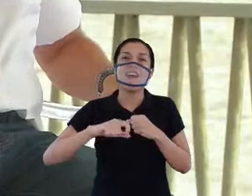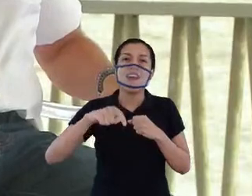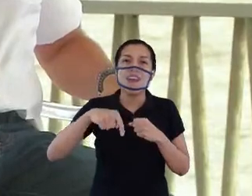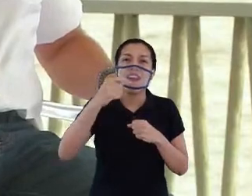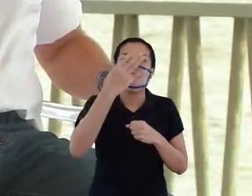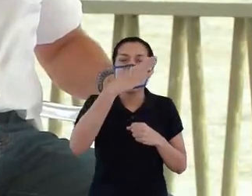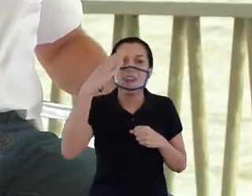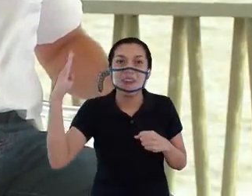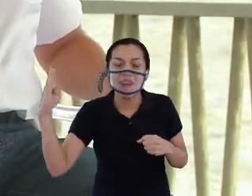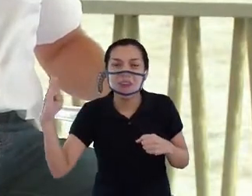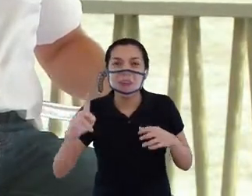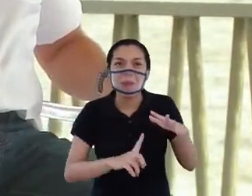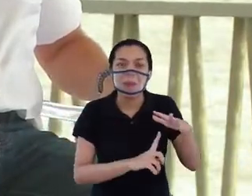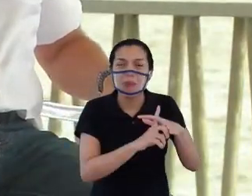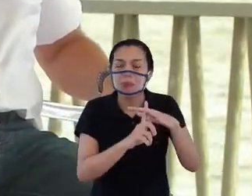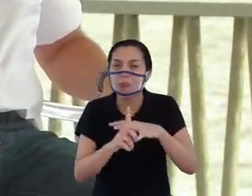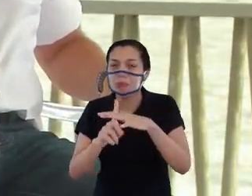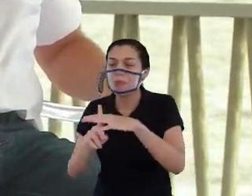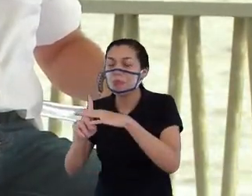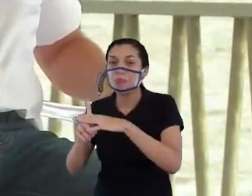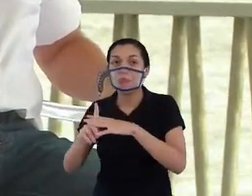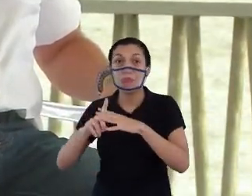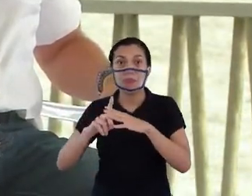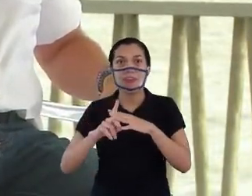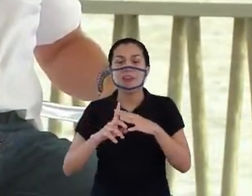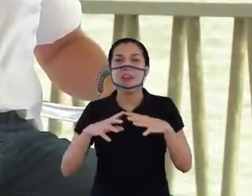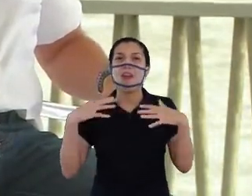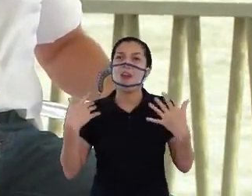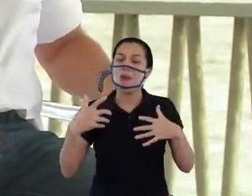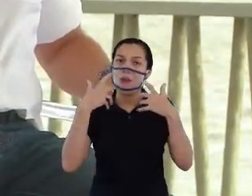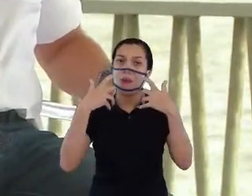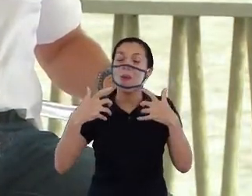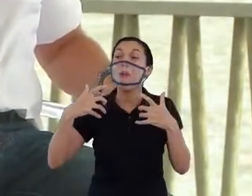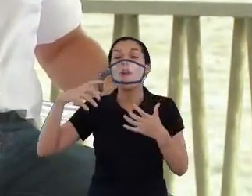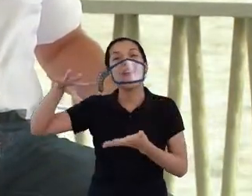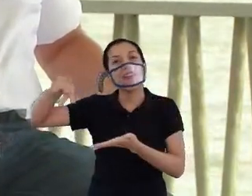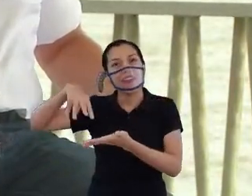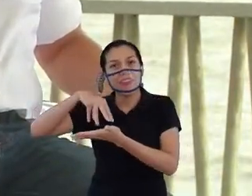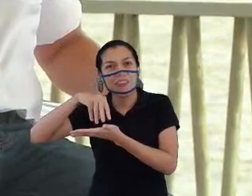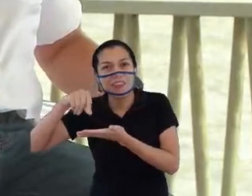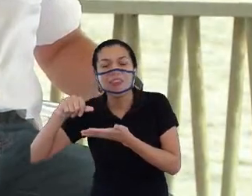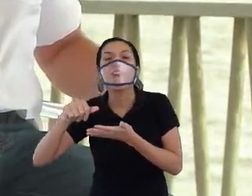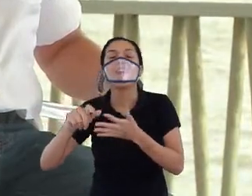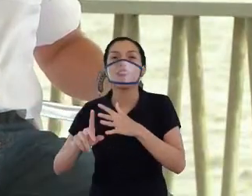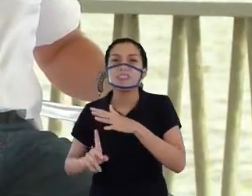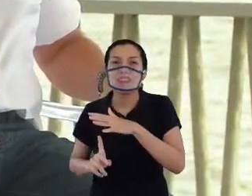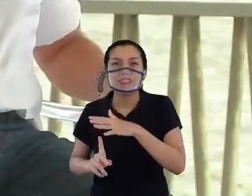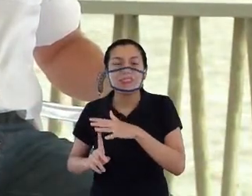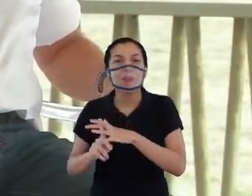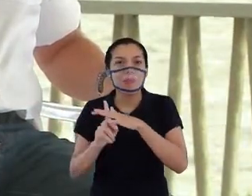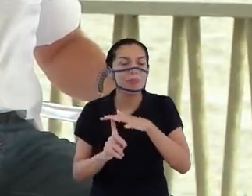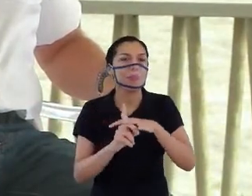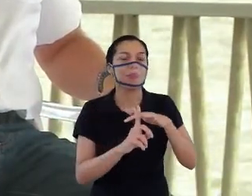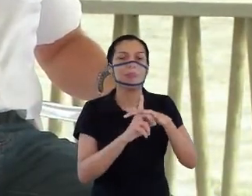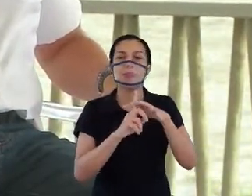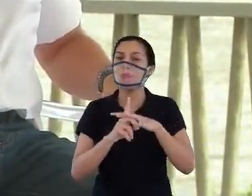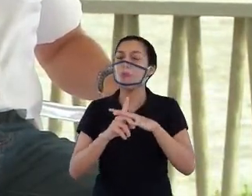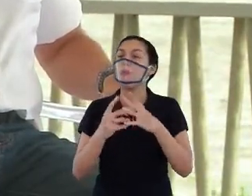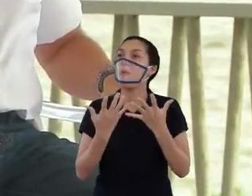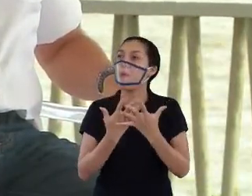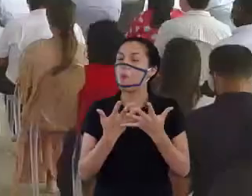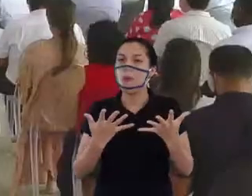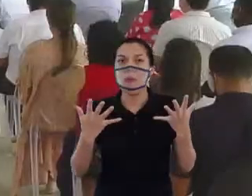ocurriendo cosas maravillosas en el Atlántico también, y también ha sido un ejercicio de muchos años atrás. Hoy